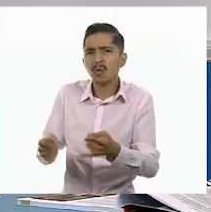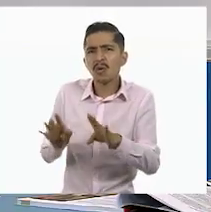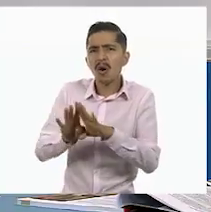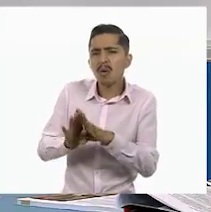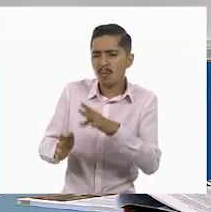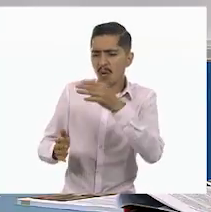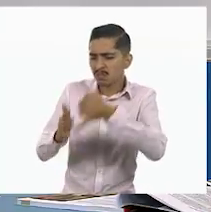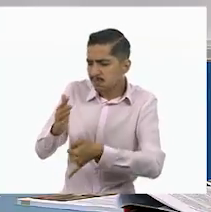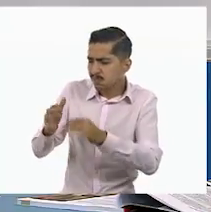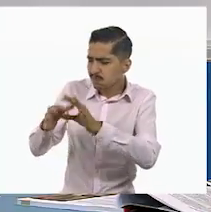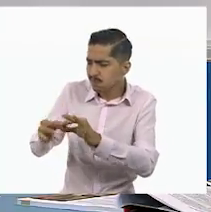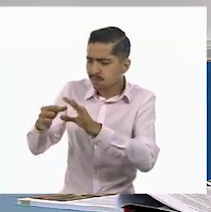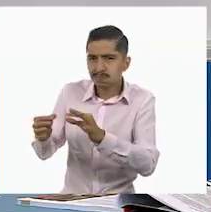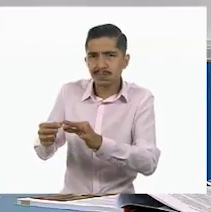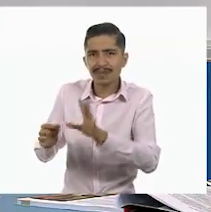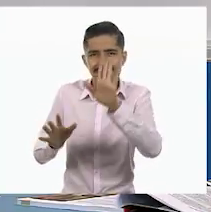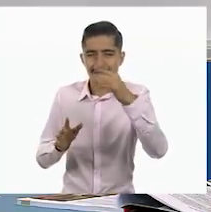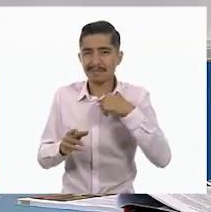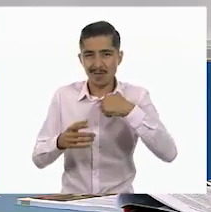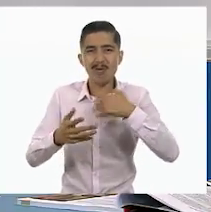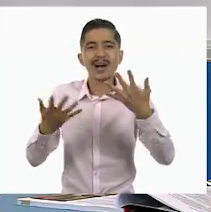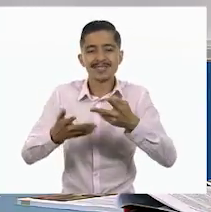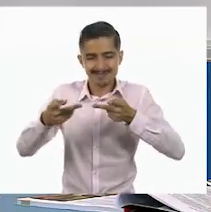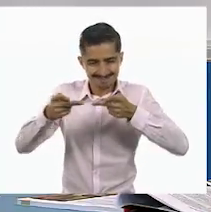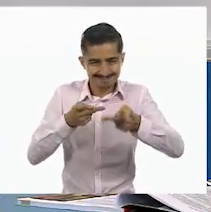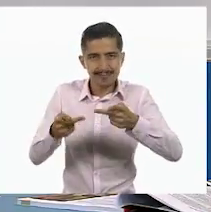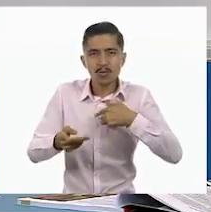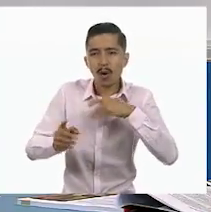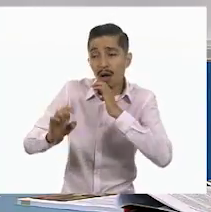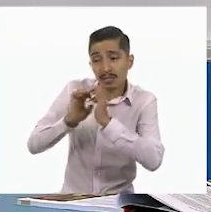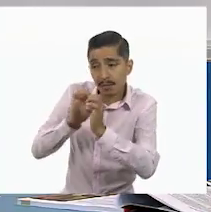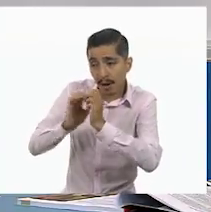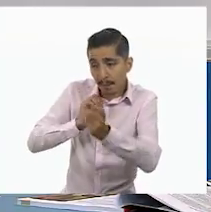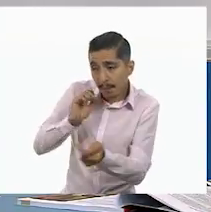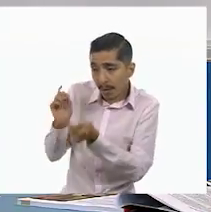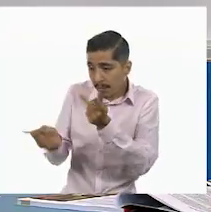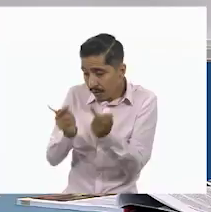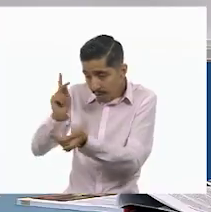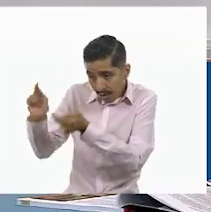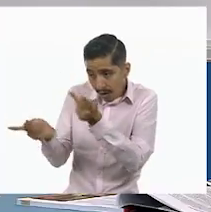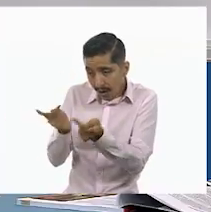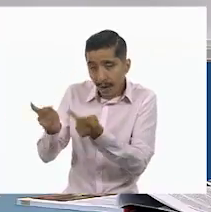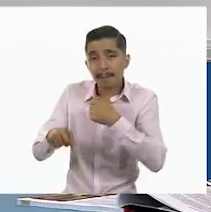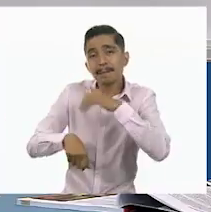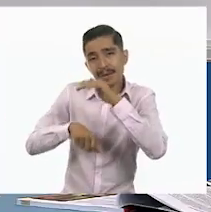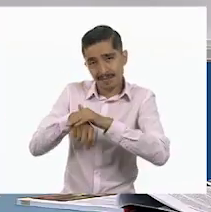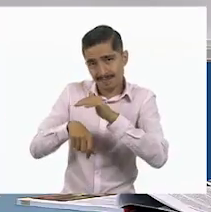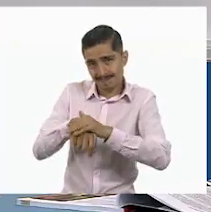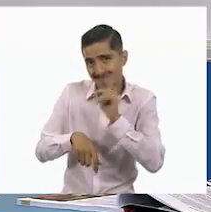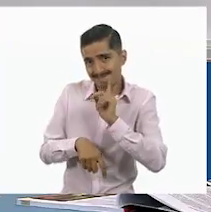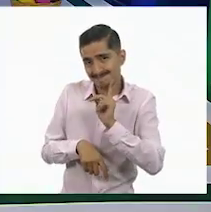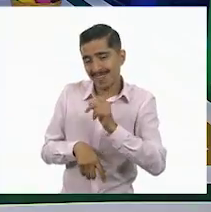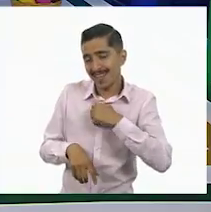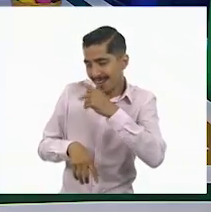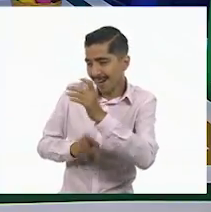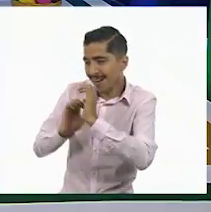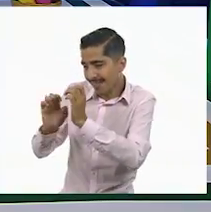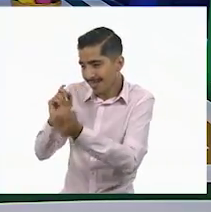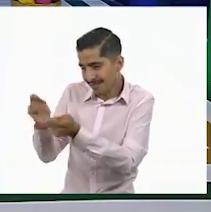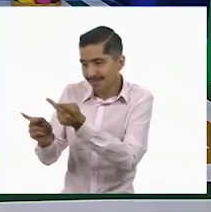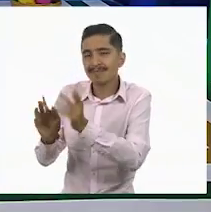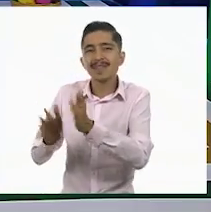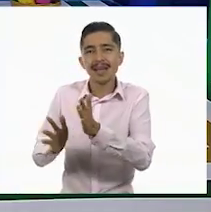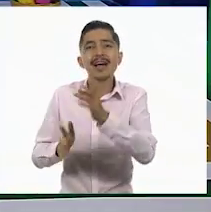proyecto. Y entonces preparé mi entrevista y me fui a entrevistar a una de mis amigas. Y te voy a